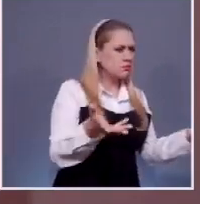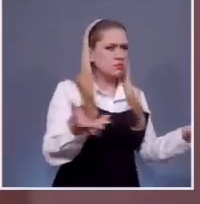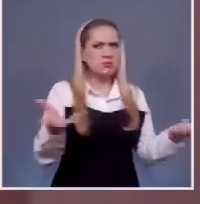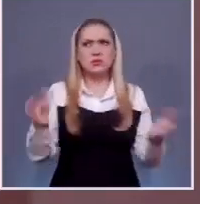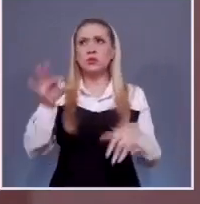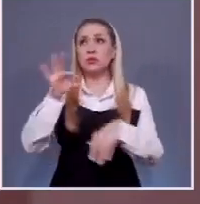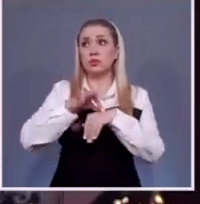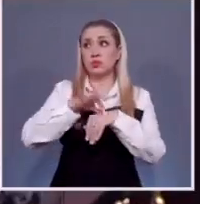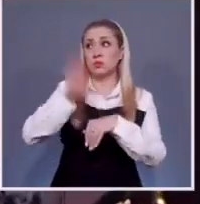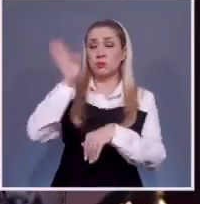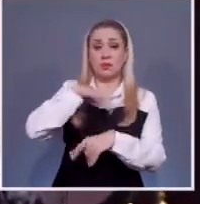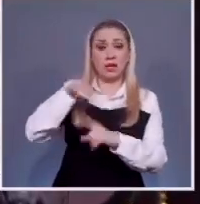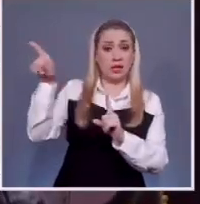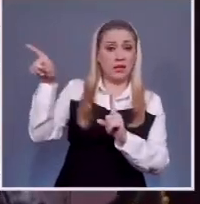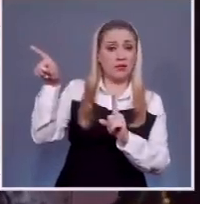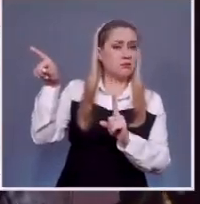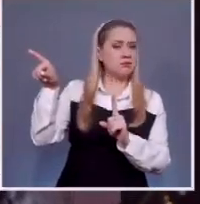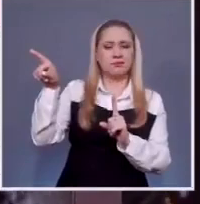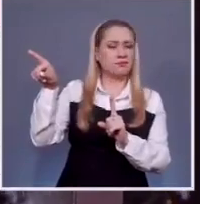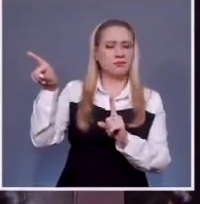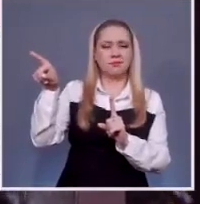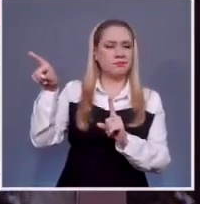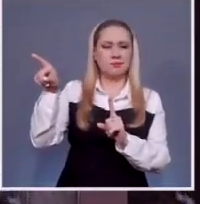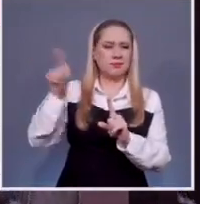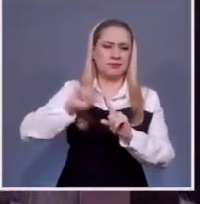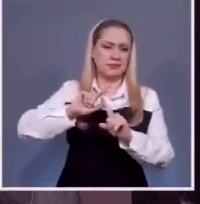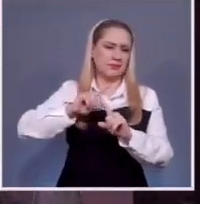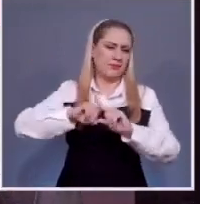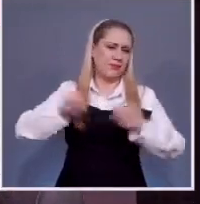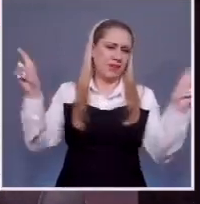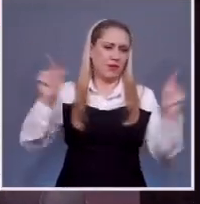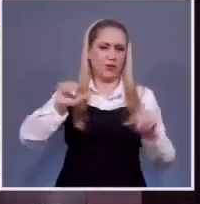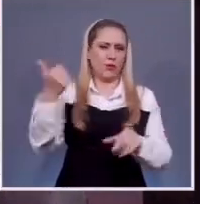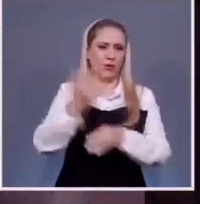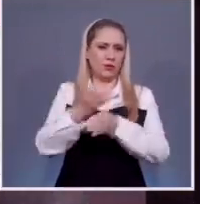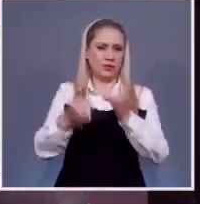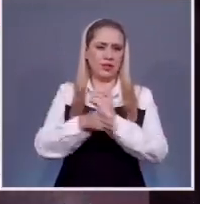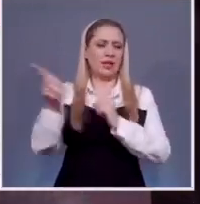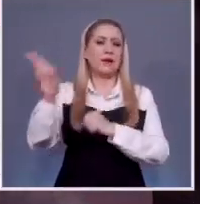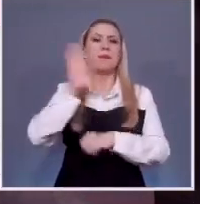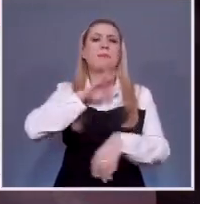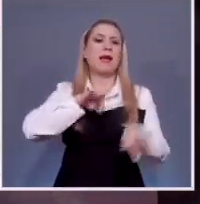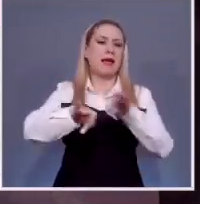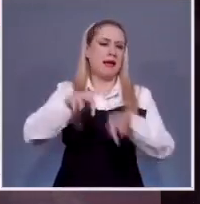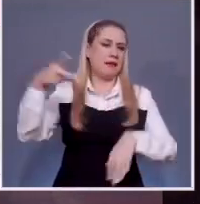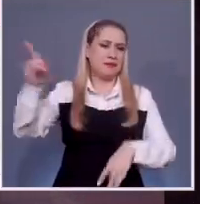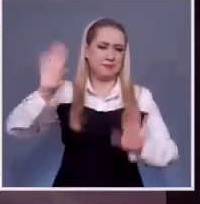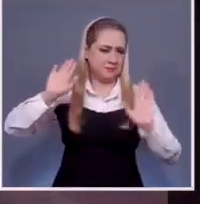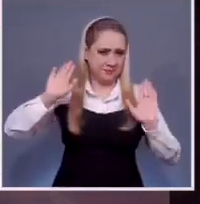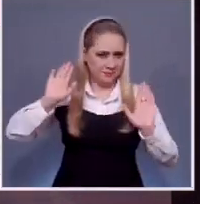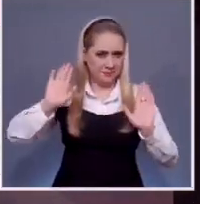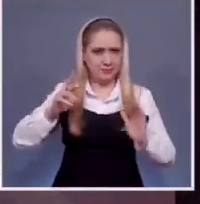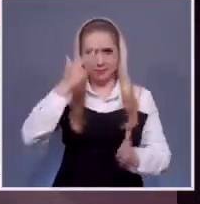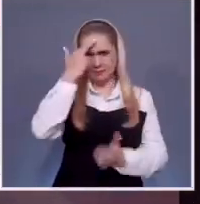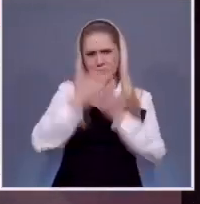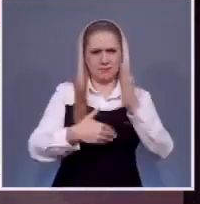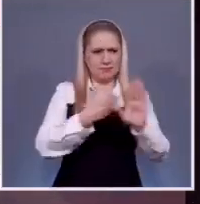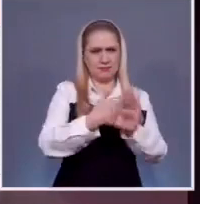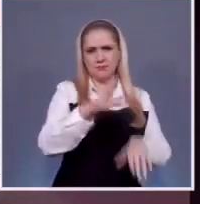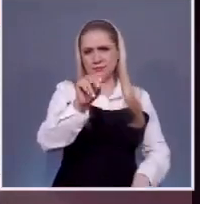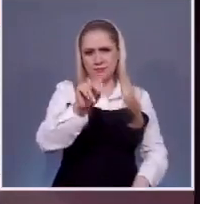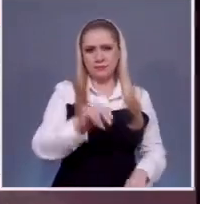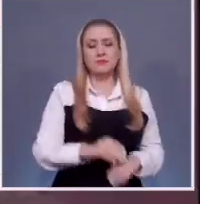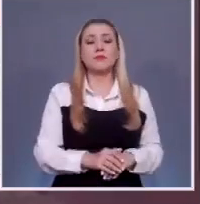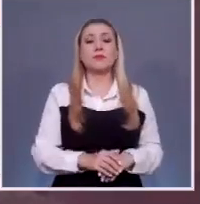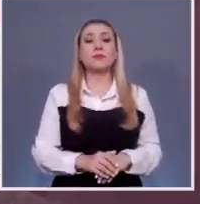eso es mala praxis, ese es otro asunto, no necesariamente es violencia obstétrica. Sino el fondo, que es de lo que venimos hablando,